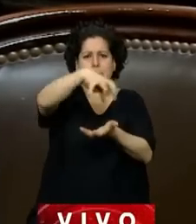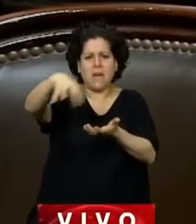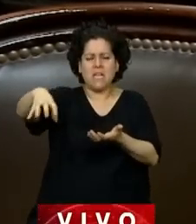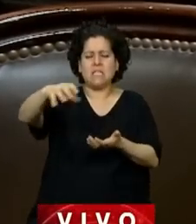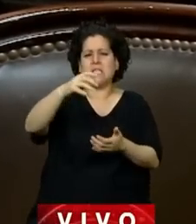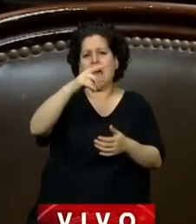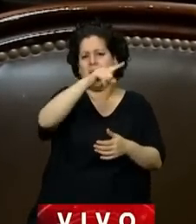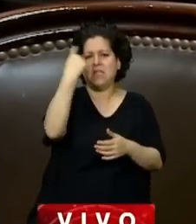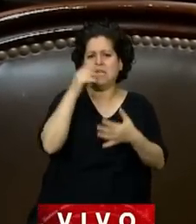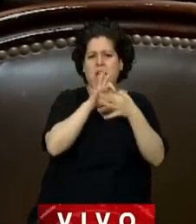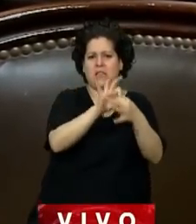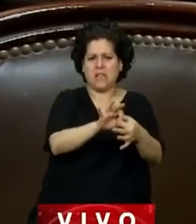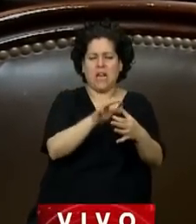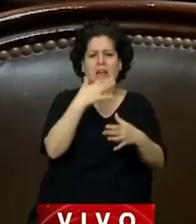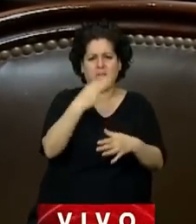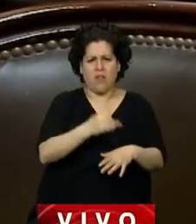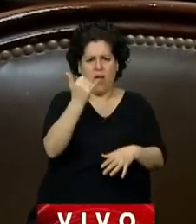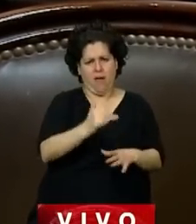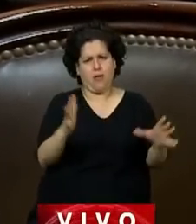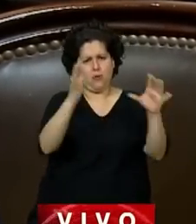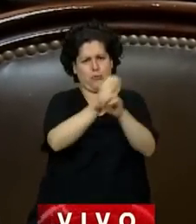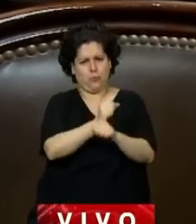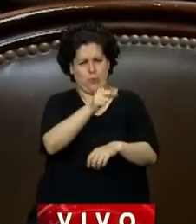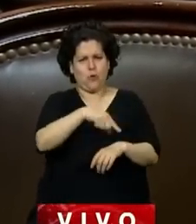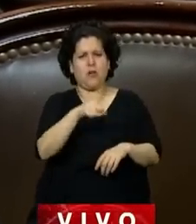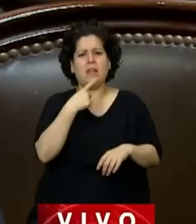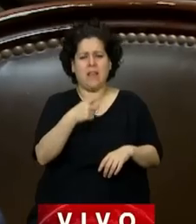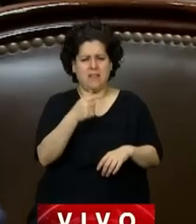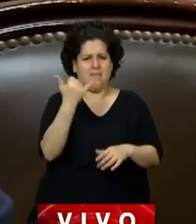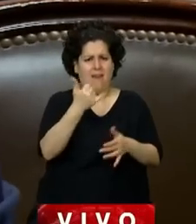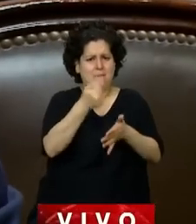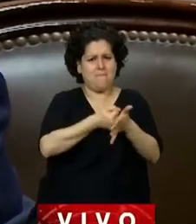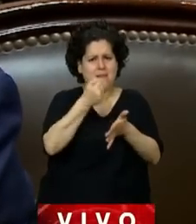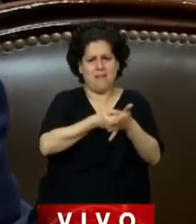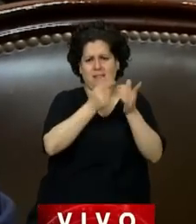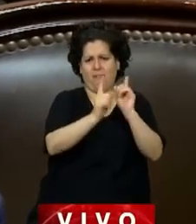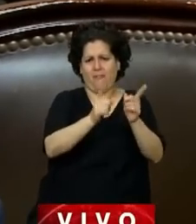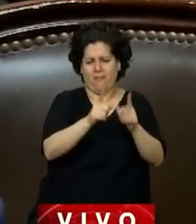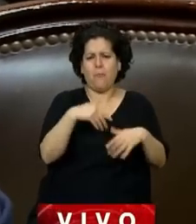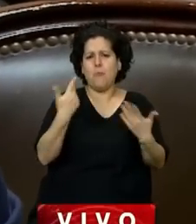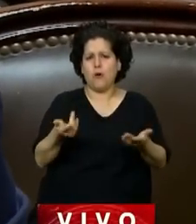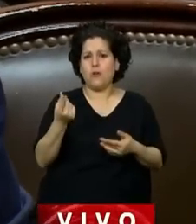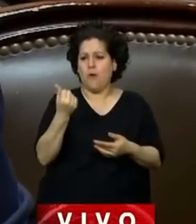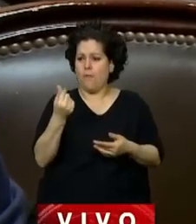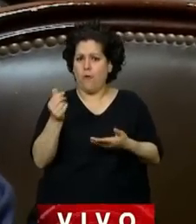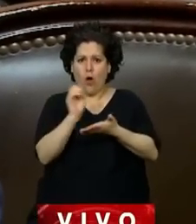deficientes y oscurantistas que solventen una militancia rentada. Por eso destinan los fondos